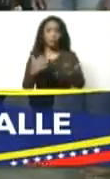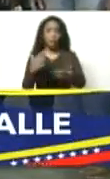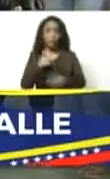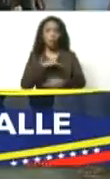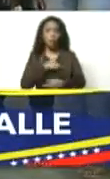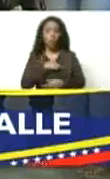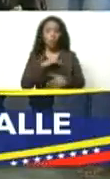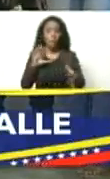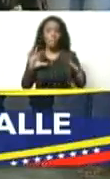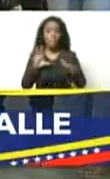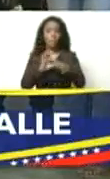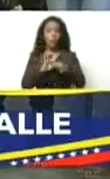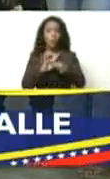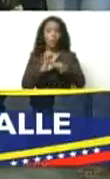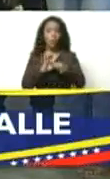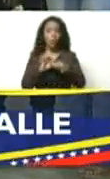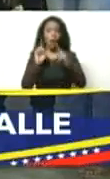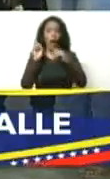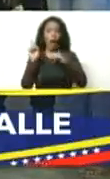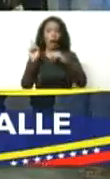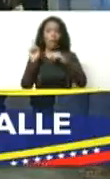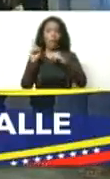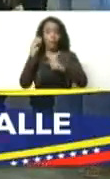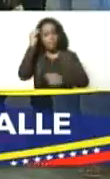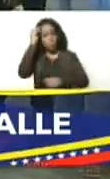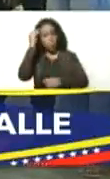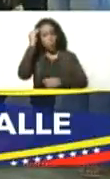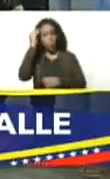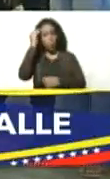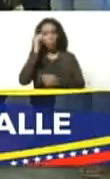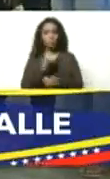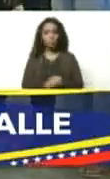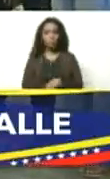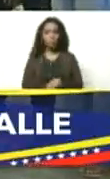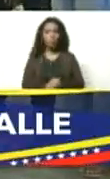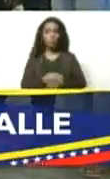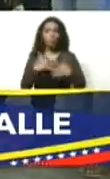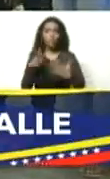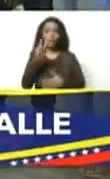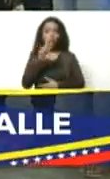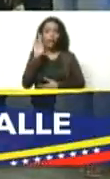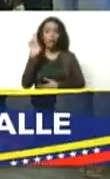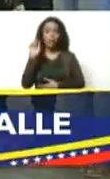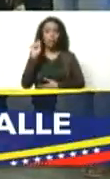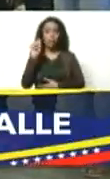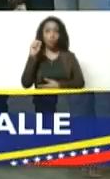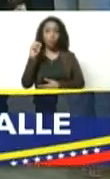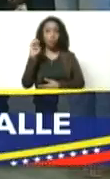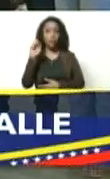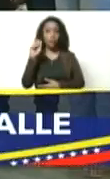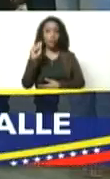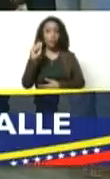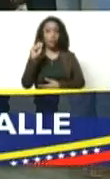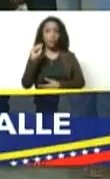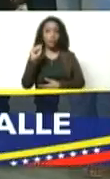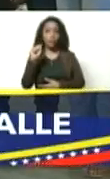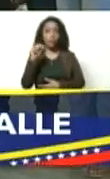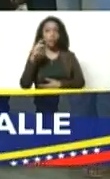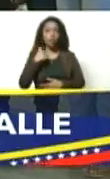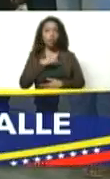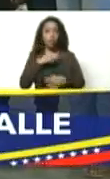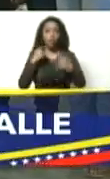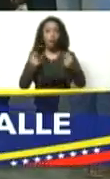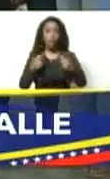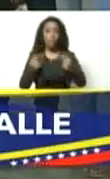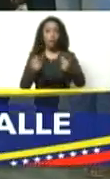bueno, uniéndonos a esas reflexiones de que las 3R.net las vamos a activar